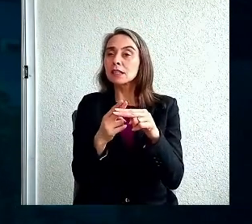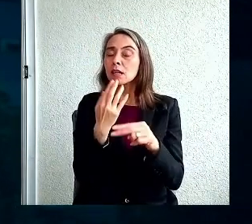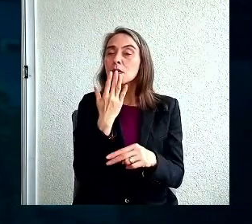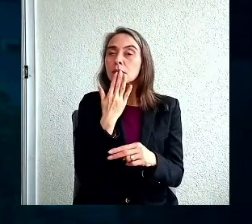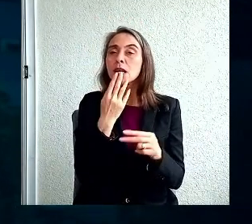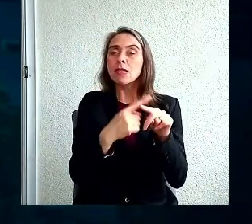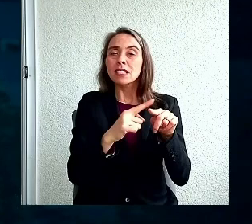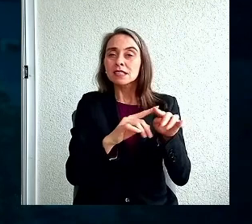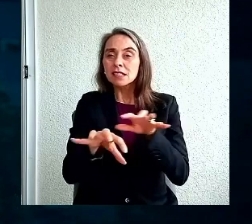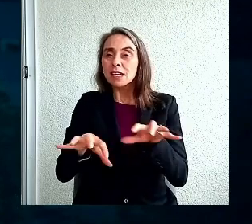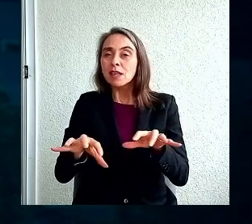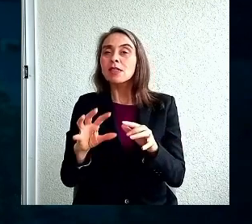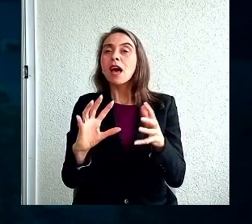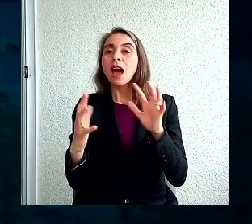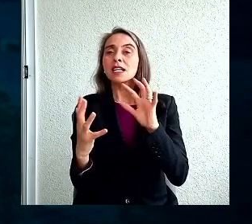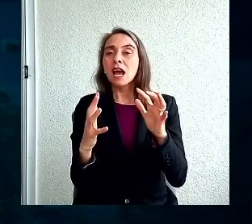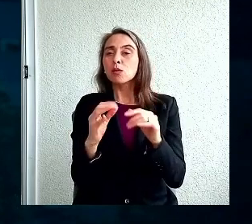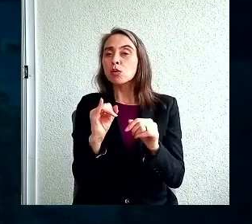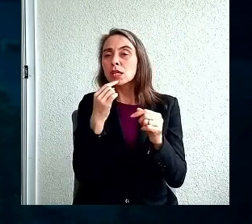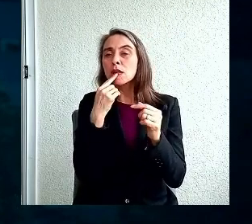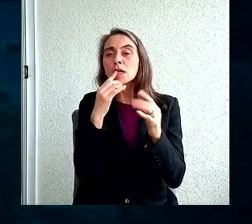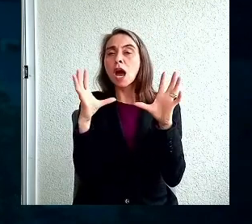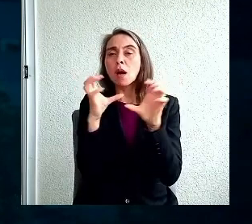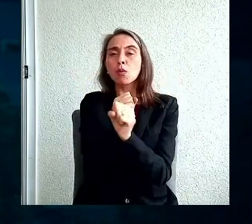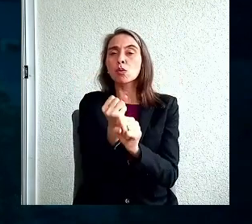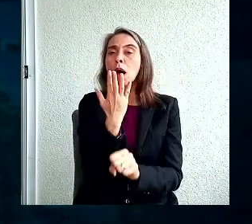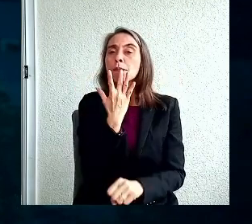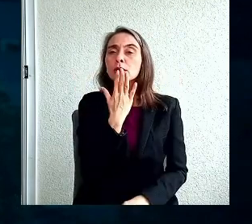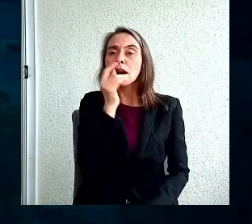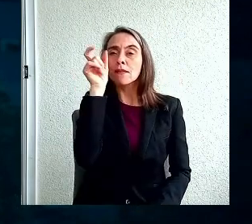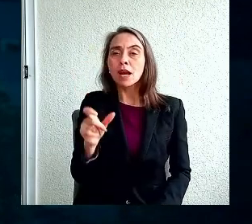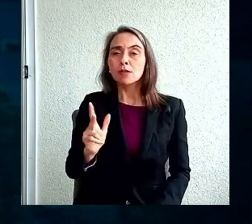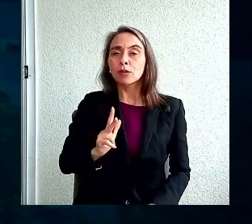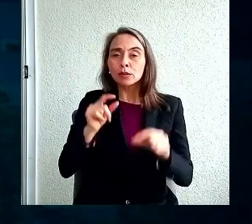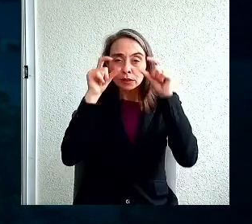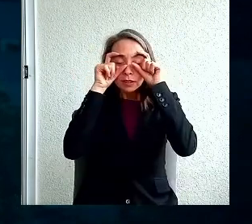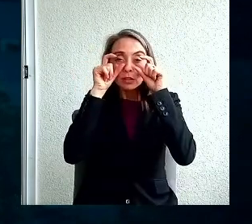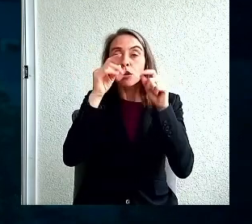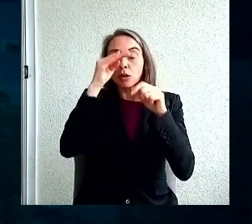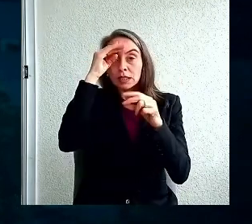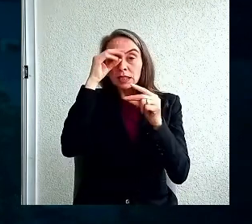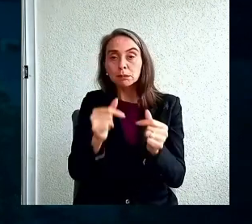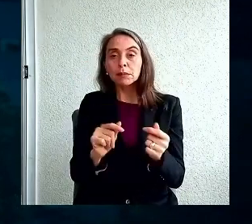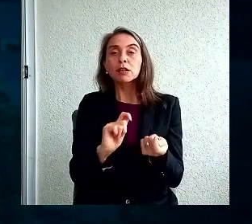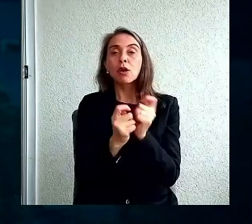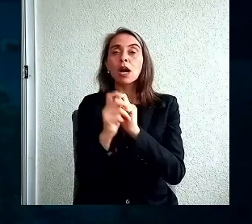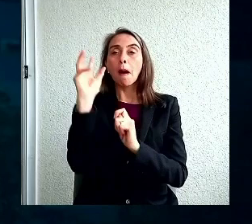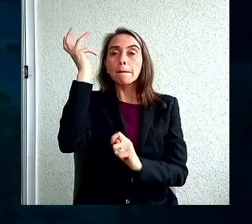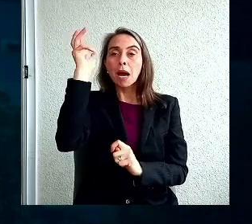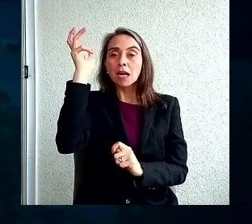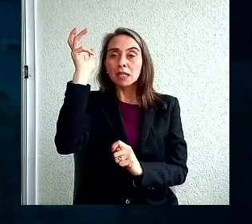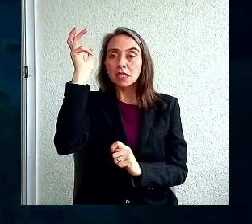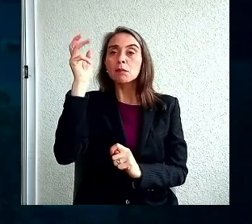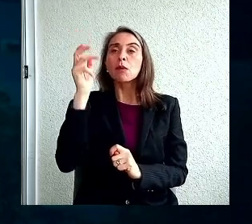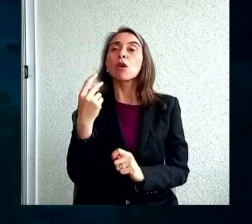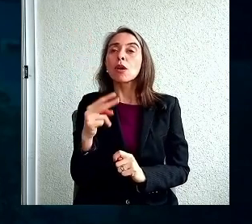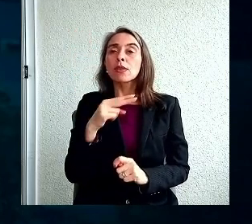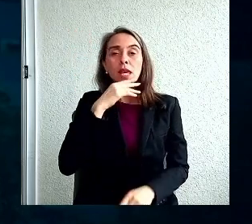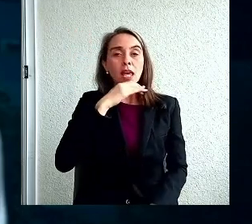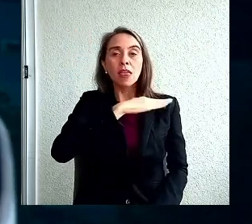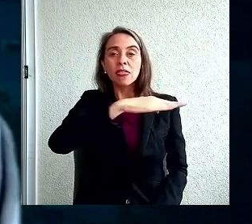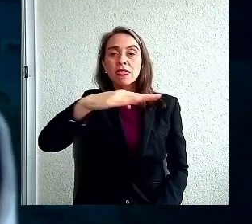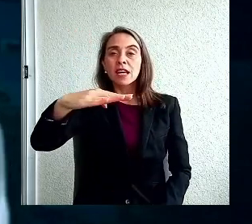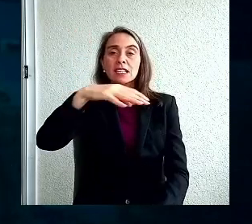Además, es especialista en calentamiento climático, particularmente en ambientes extremos como el desierto de Atacama y la Antártica. Ella nos va a